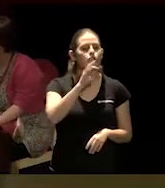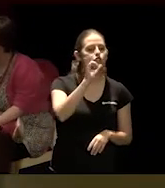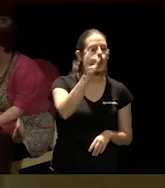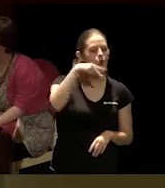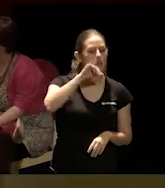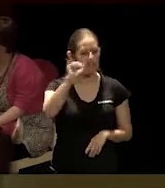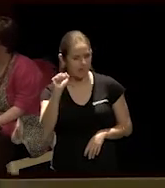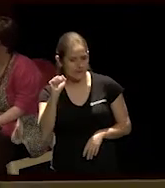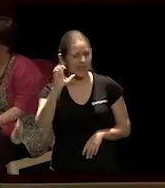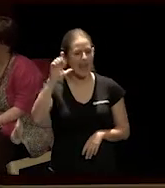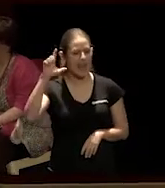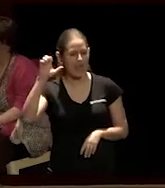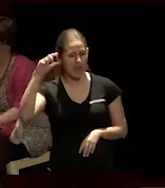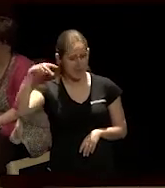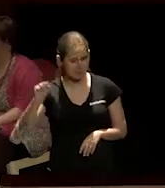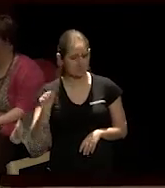favor.